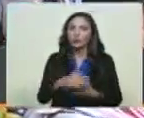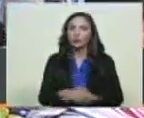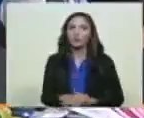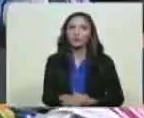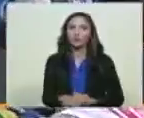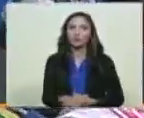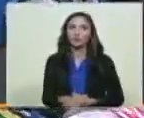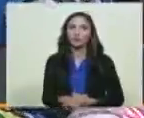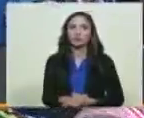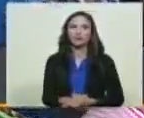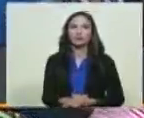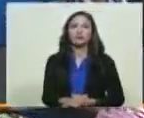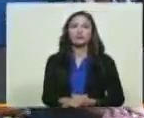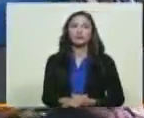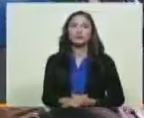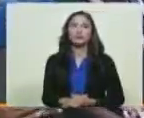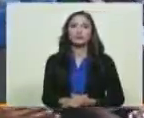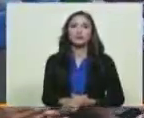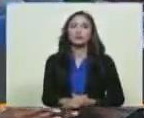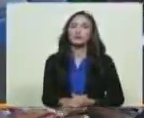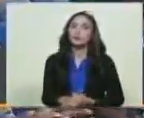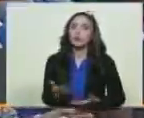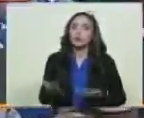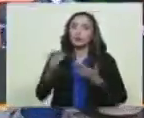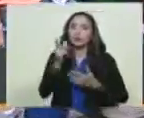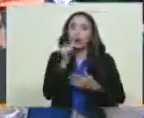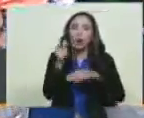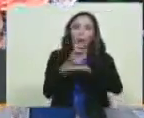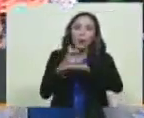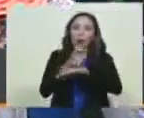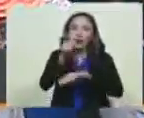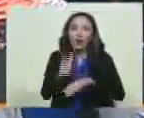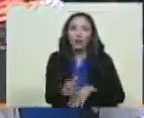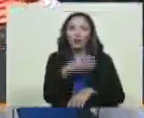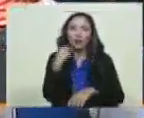compañero gobernador de la juventud víctor clark